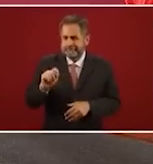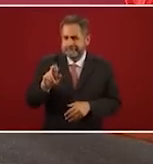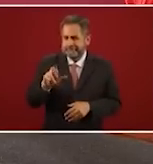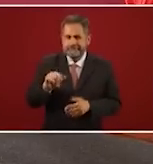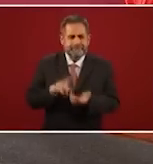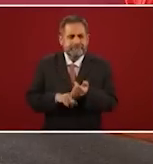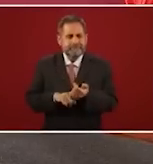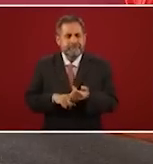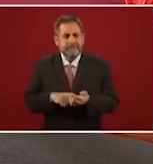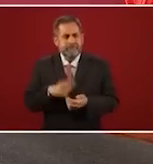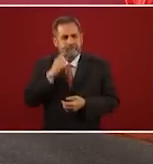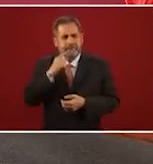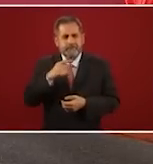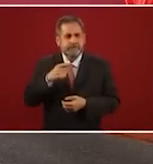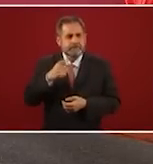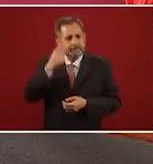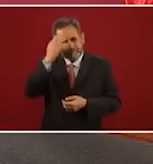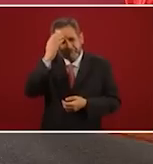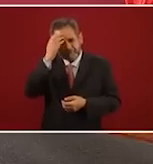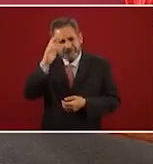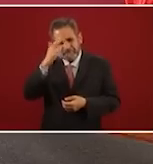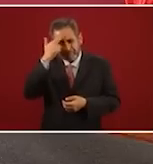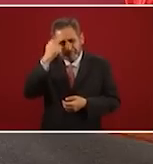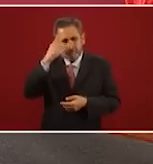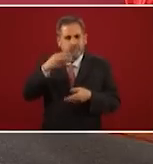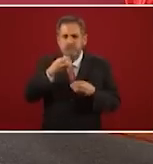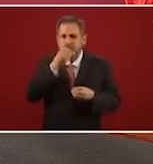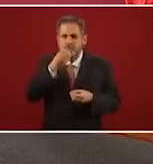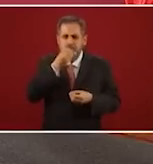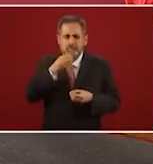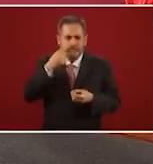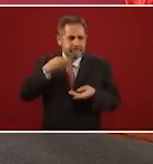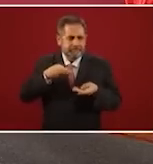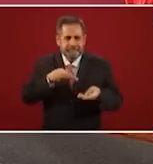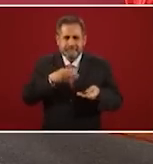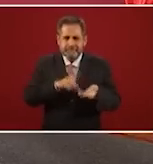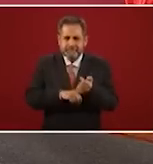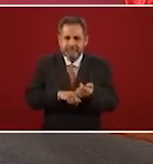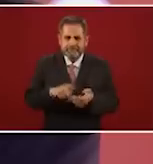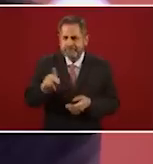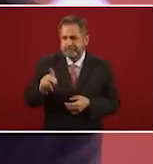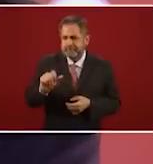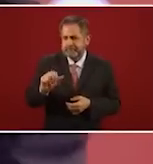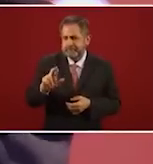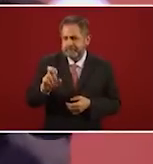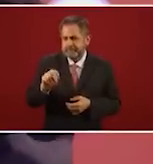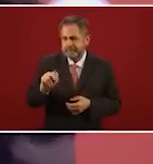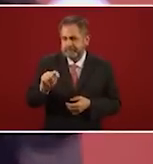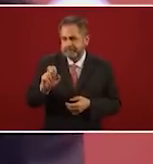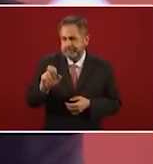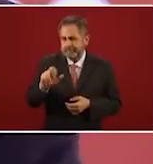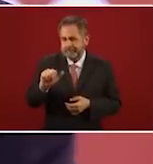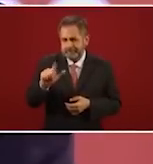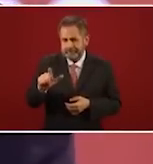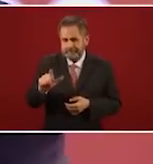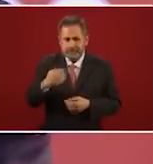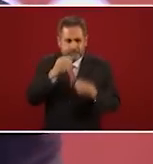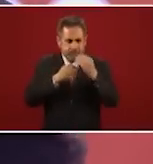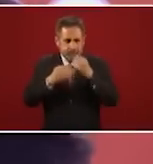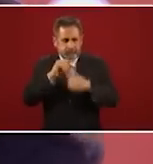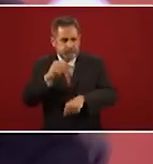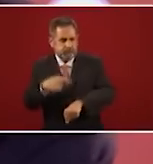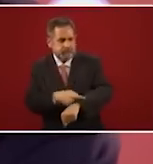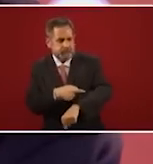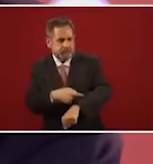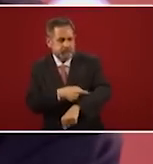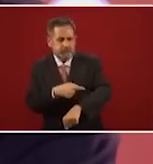nutrición parenteral total, quizá lo recuerdan. Y la nutrición parenteral total, que es esta suplementación de alimentos que se les